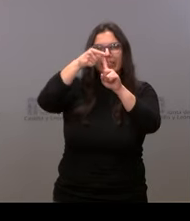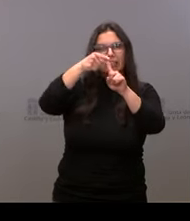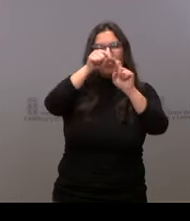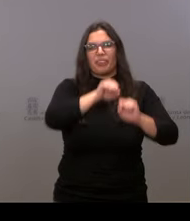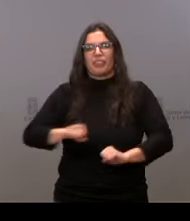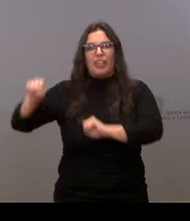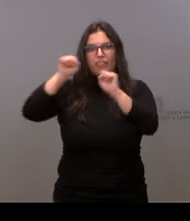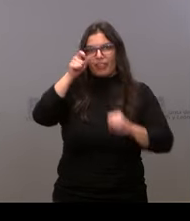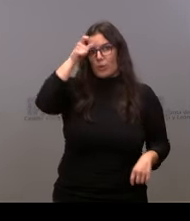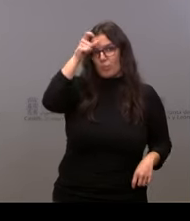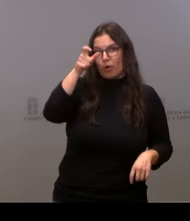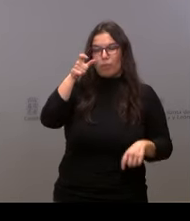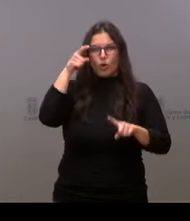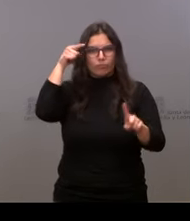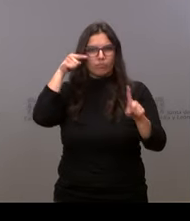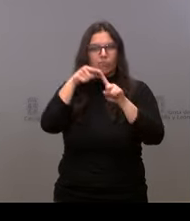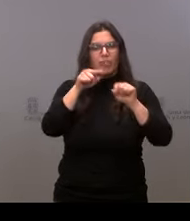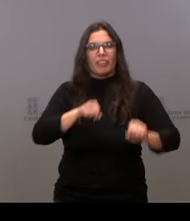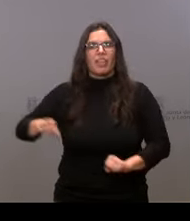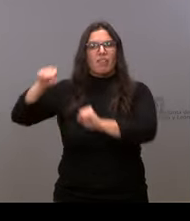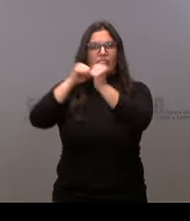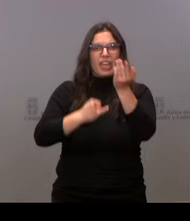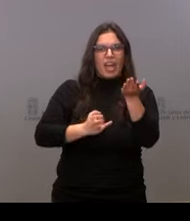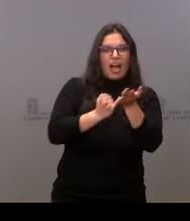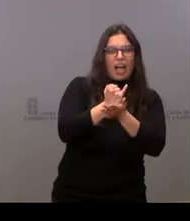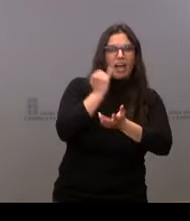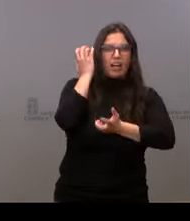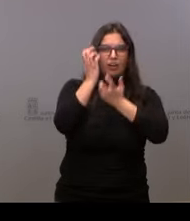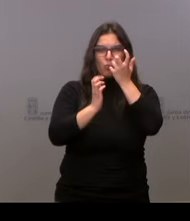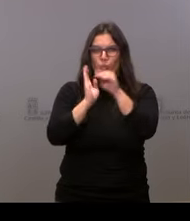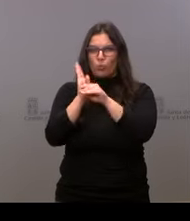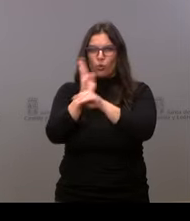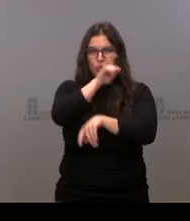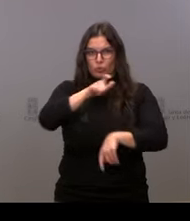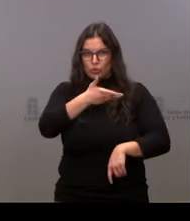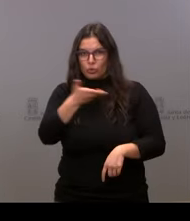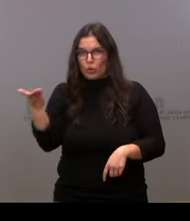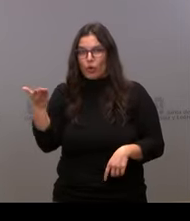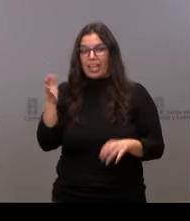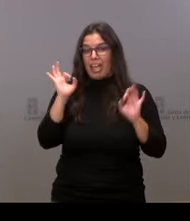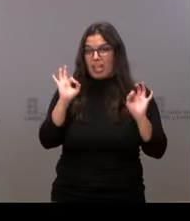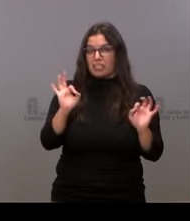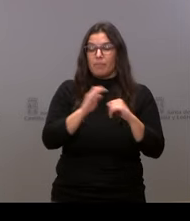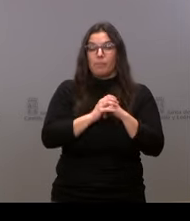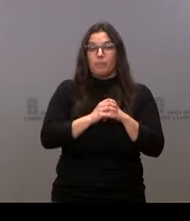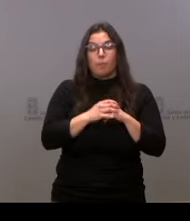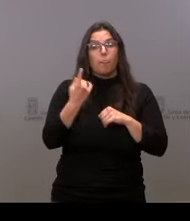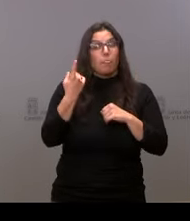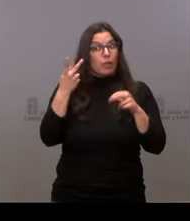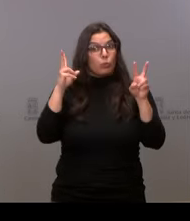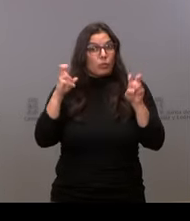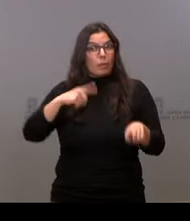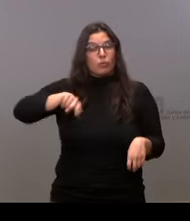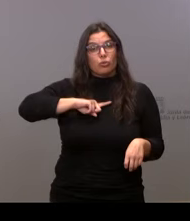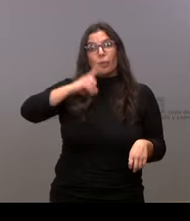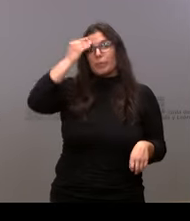mundo rural la defensa de los agricultores y ganaderos eso es una realidad y una de las cuestiones que consideramos